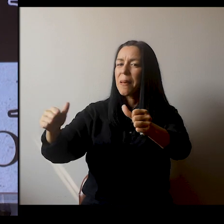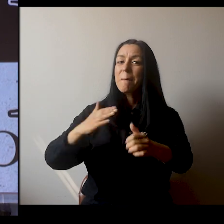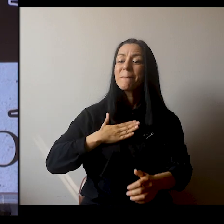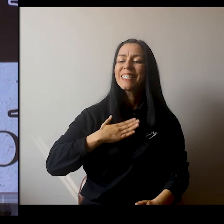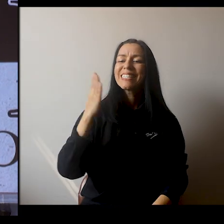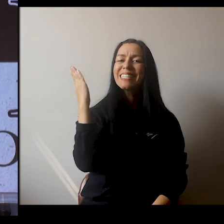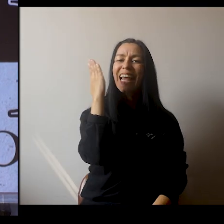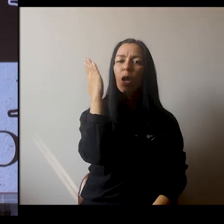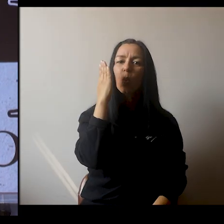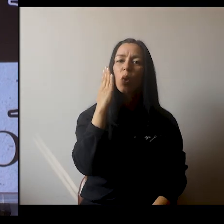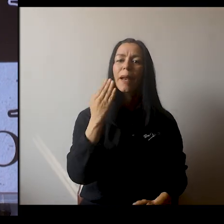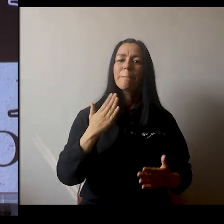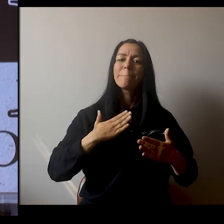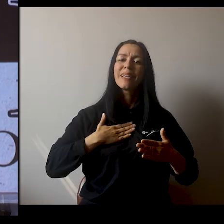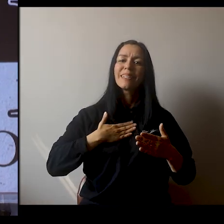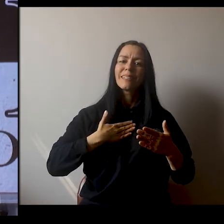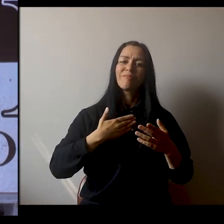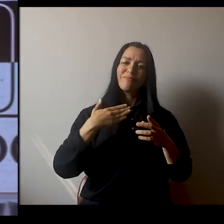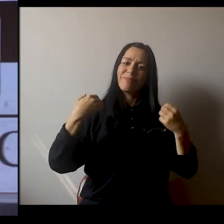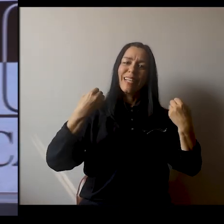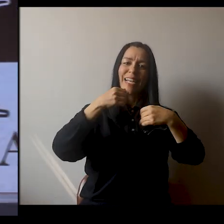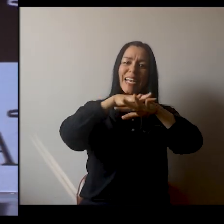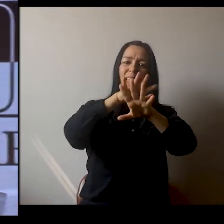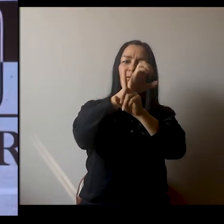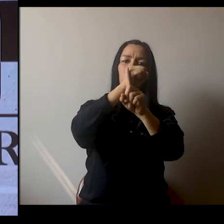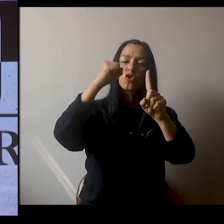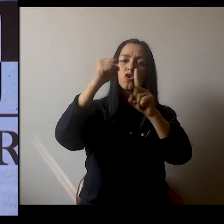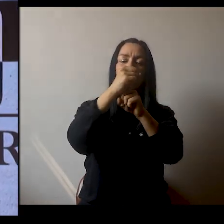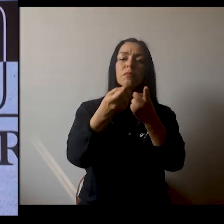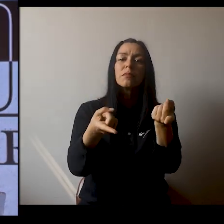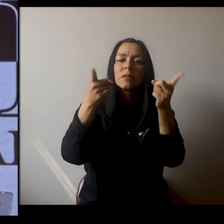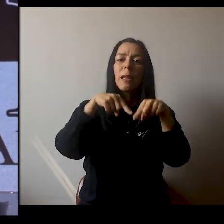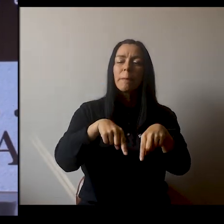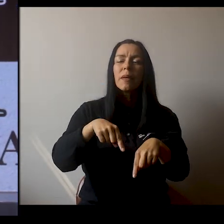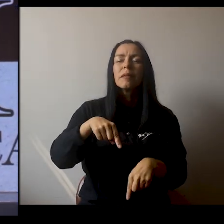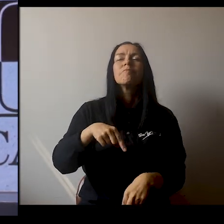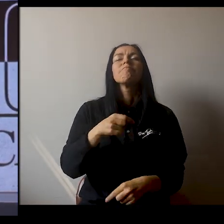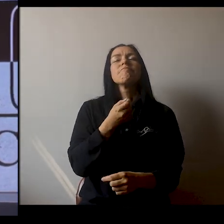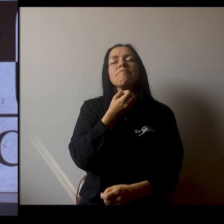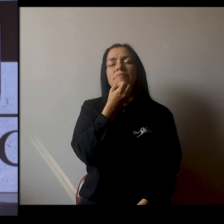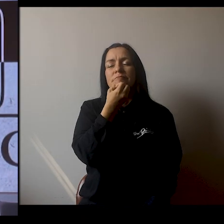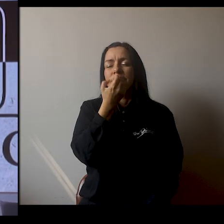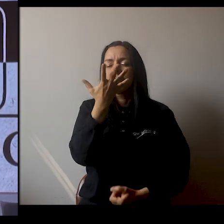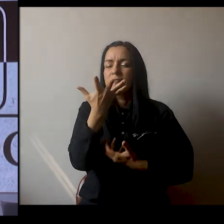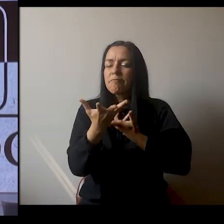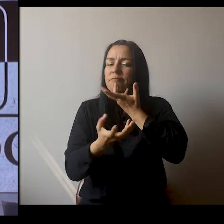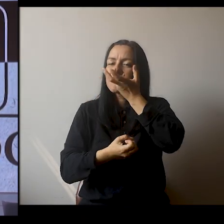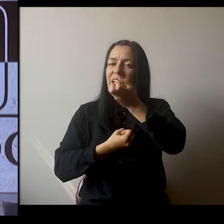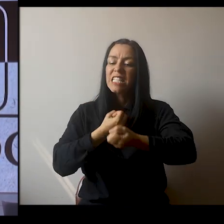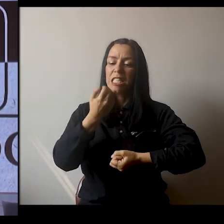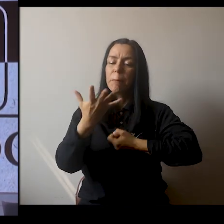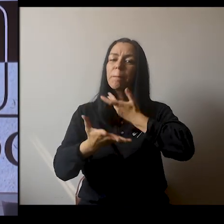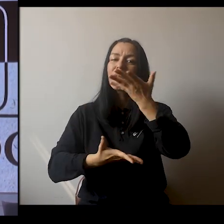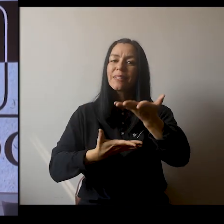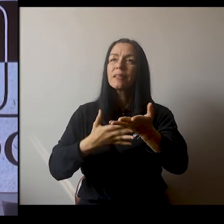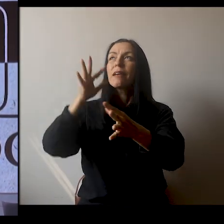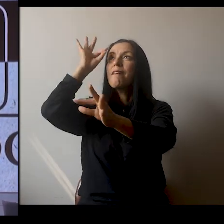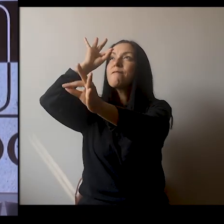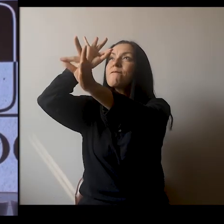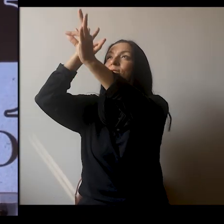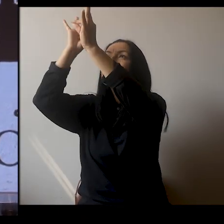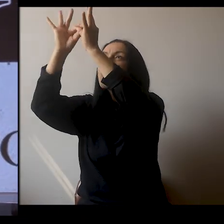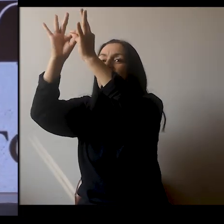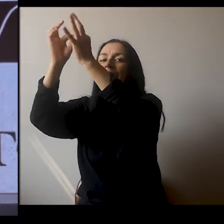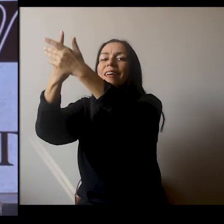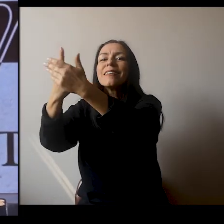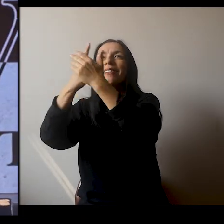en mi celular, en mis redes sociales. Pero yo también tengo que confesarlo, porque la Biblia dice que la